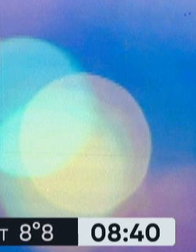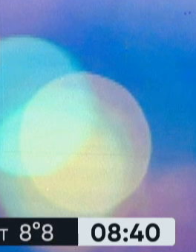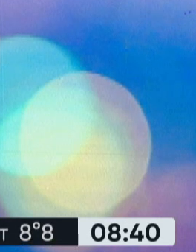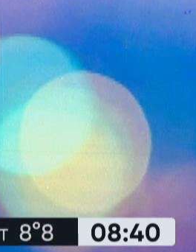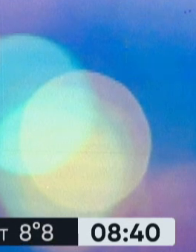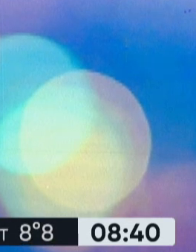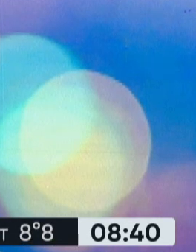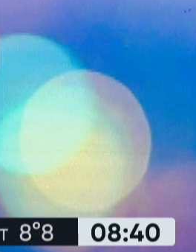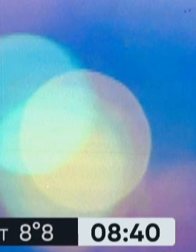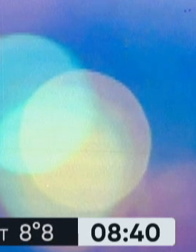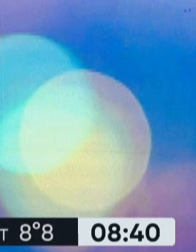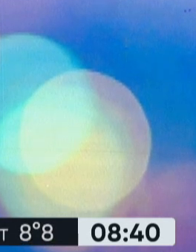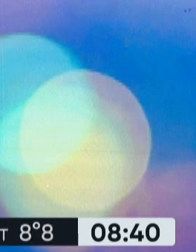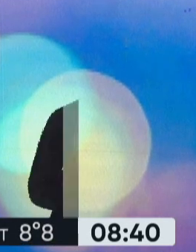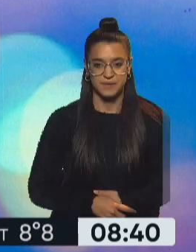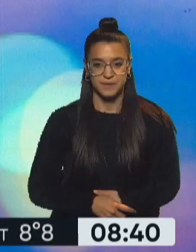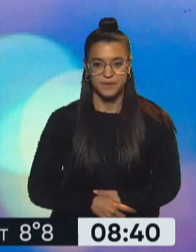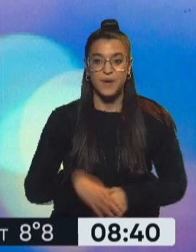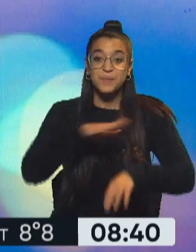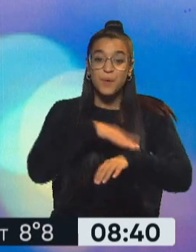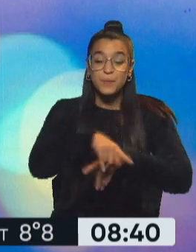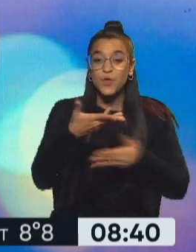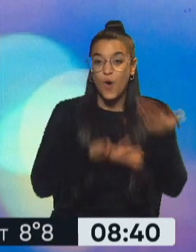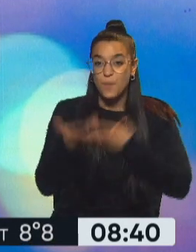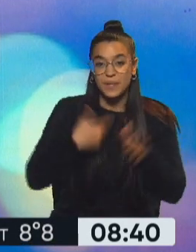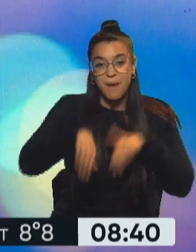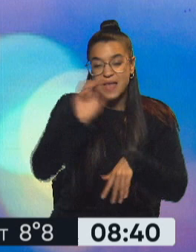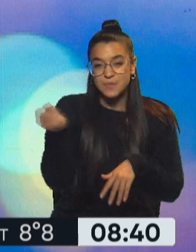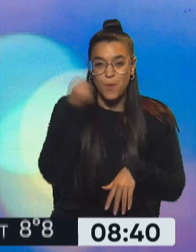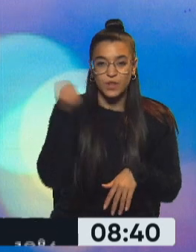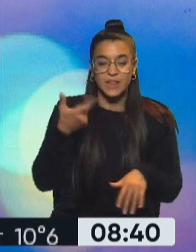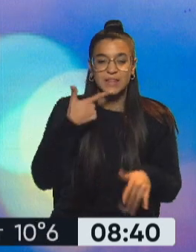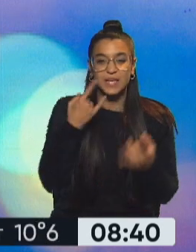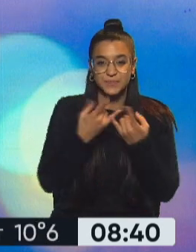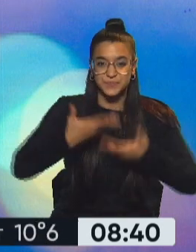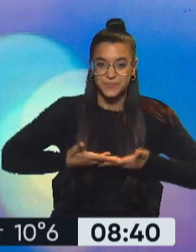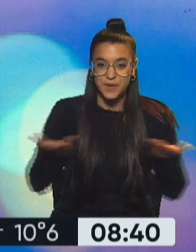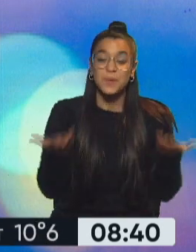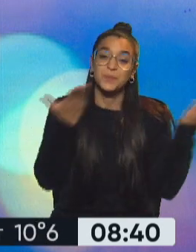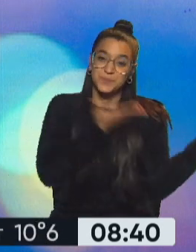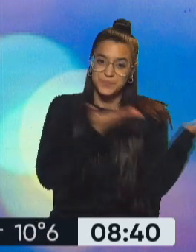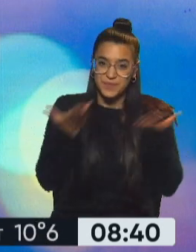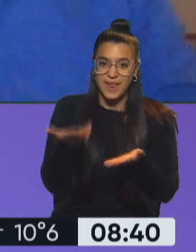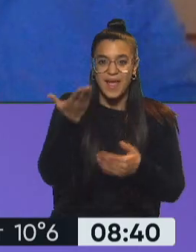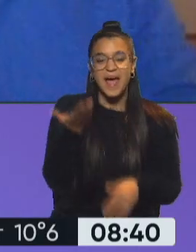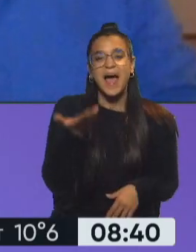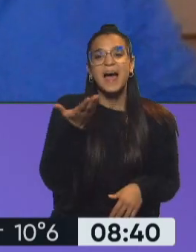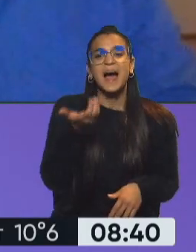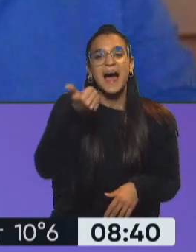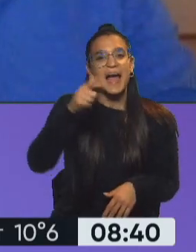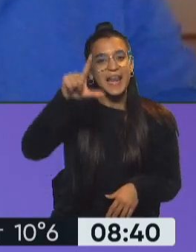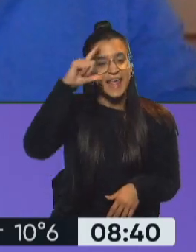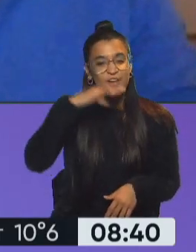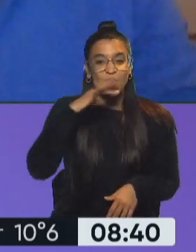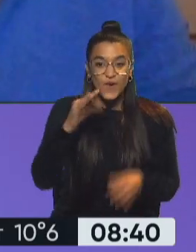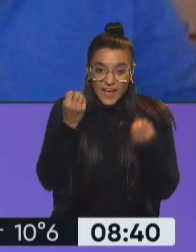mañana, 40 minutos en todo el país. Momento de compartir con ustedes lo más importante del espectáculo. Por eso, señor Álvarez Herrera Alejo.